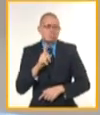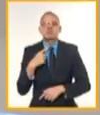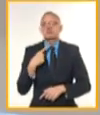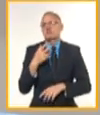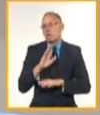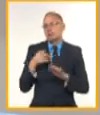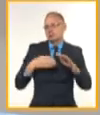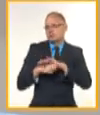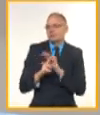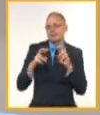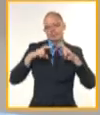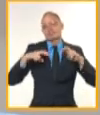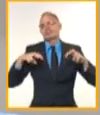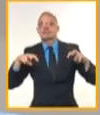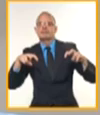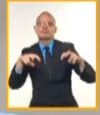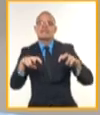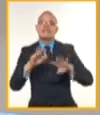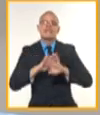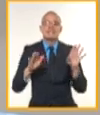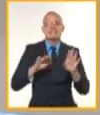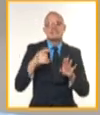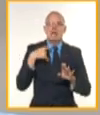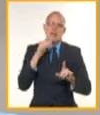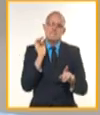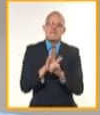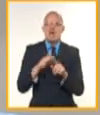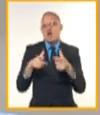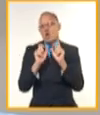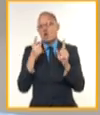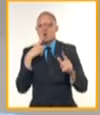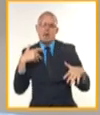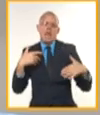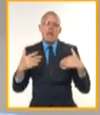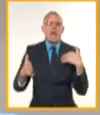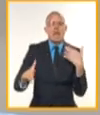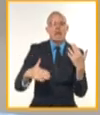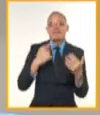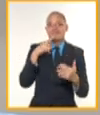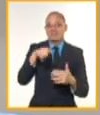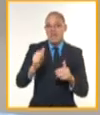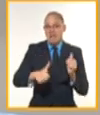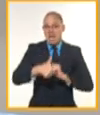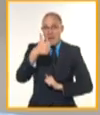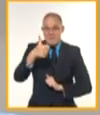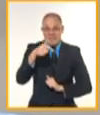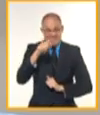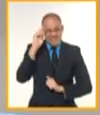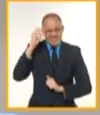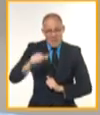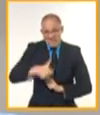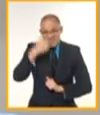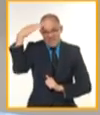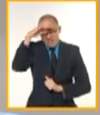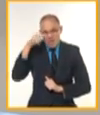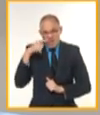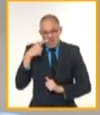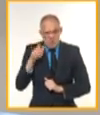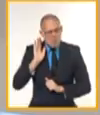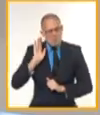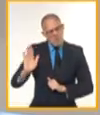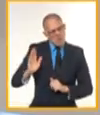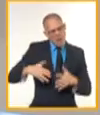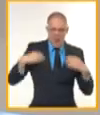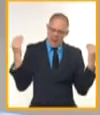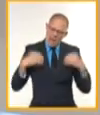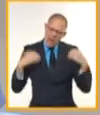incluso ya se está filtrando, ahora, hoy por la tarde, Wall Street Journal, New York Times dieron algunas filtraciones que hay